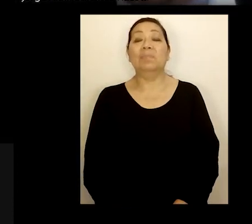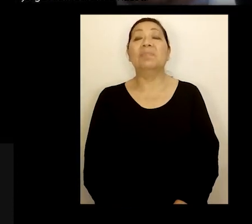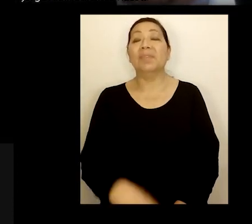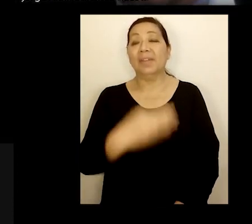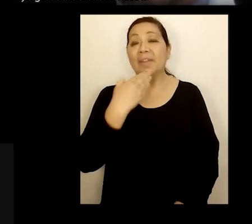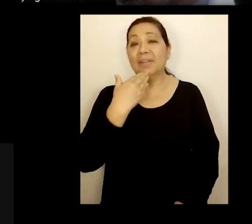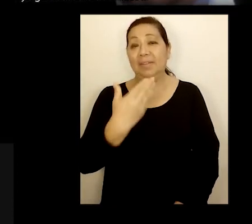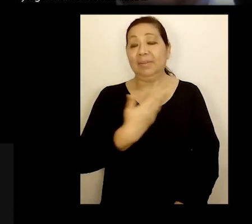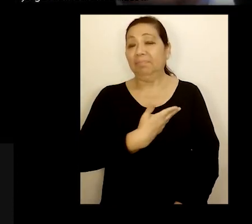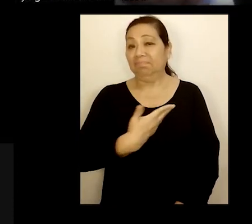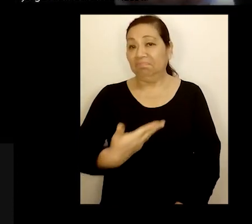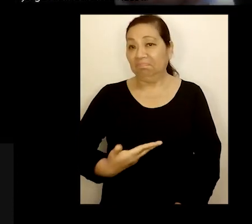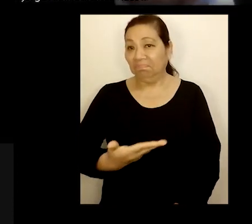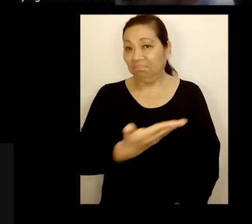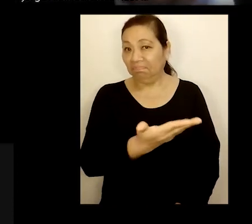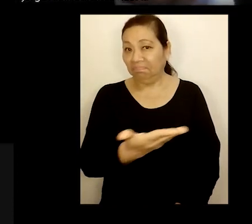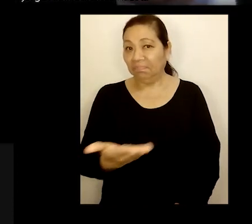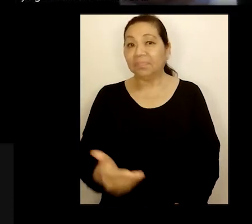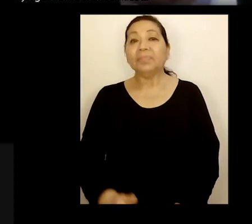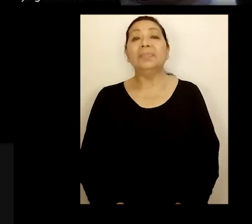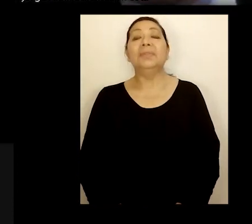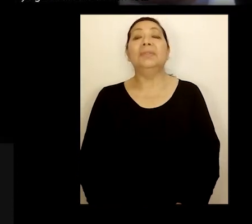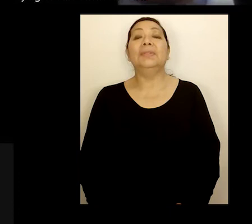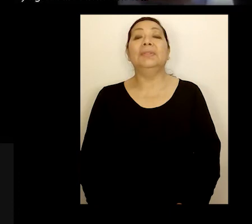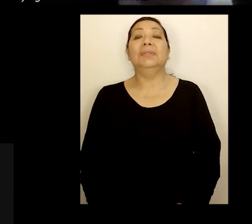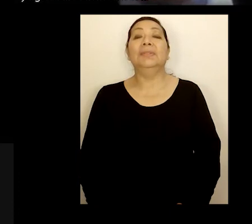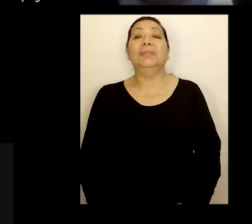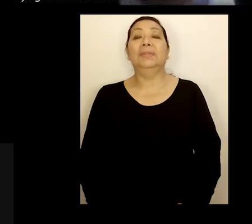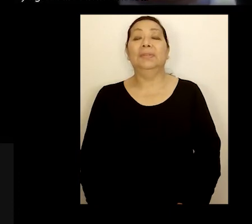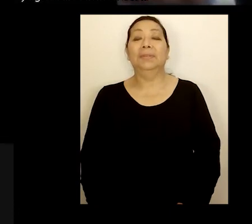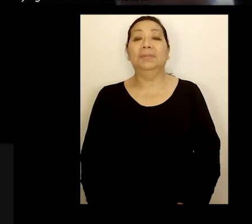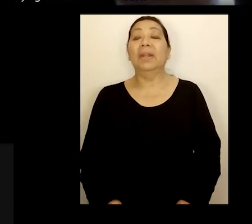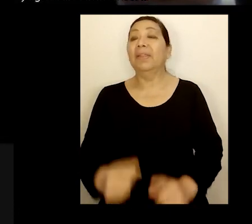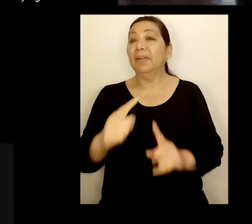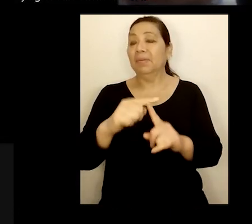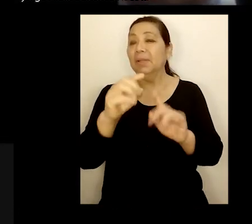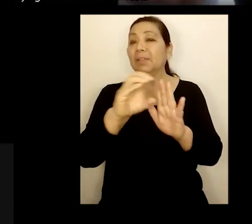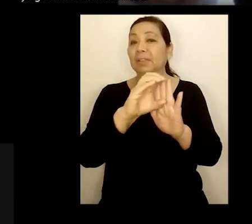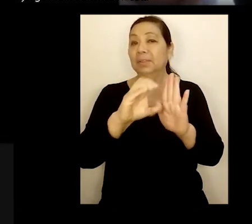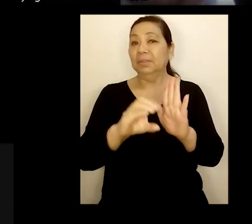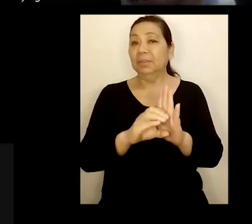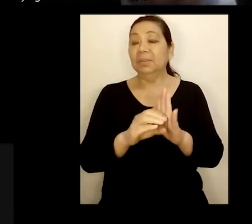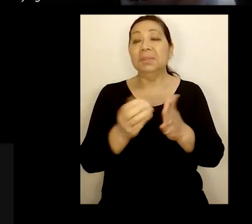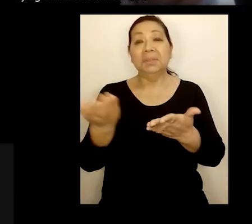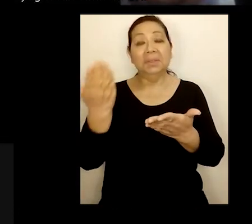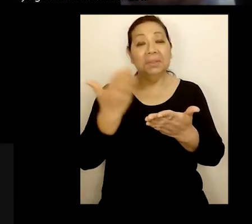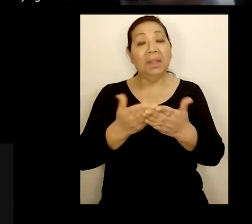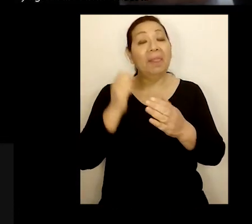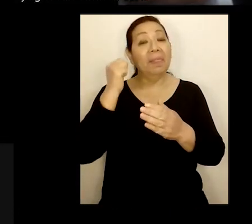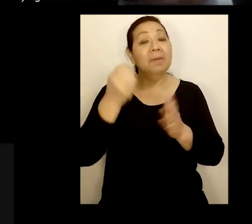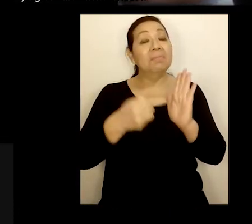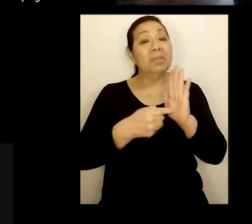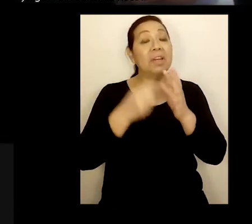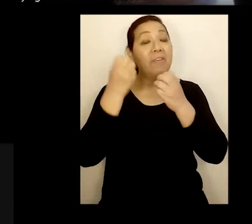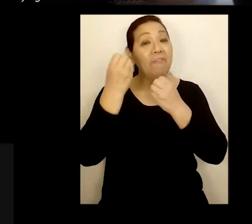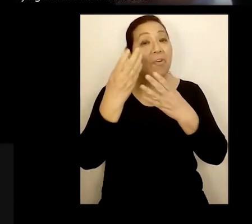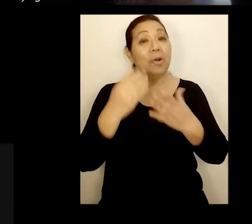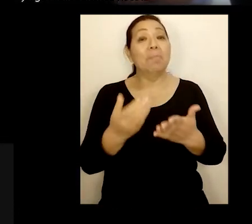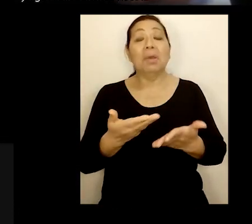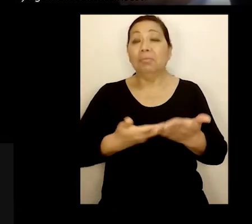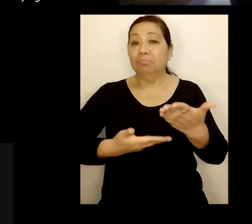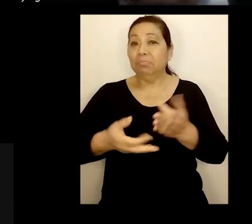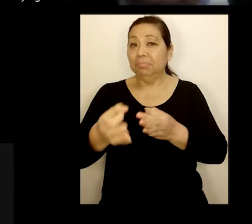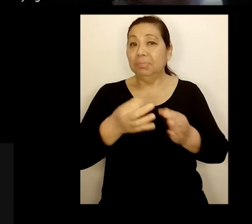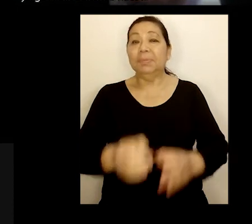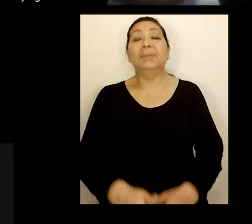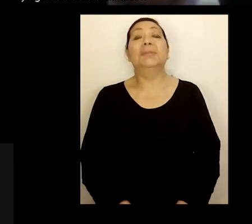Muchas gracias, señorita presidenta del tribunal y a los magistrados del Tribunal Constitucional. Habiéndose concedido el derecho al presente informe oral, paso a